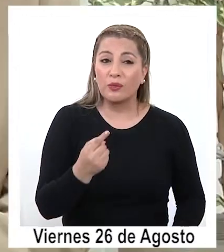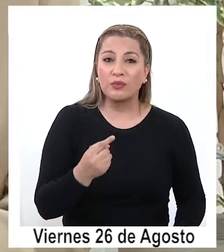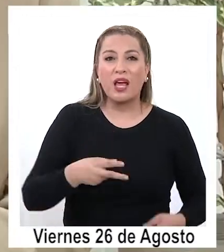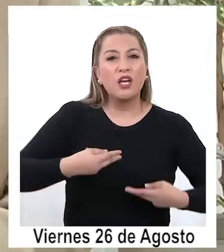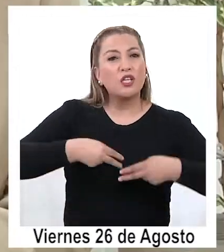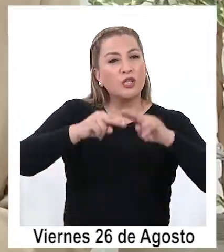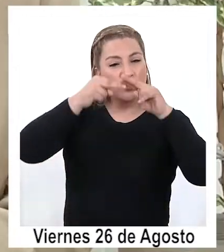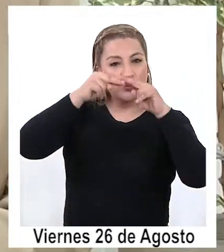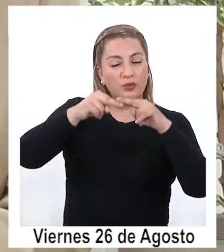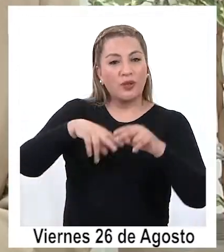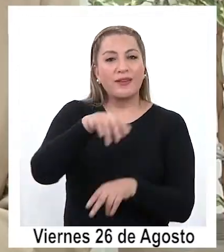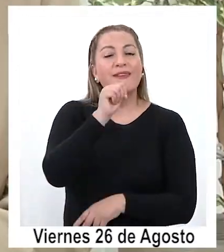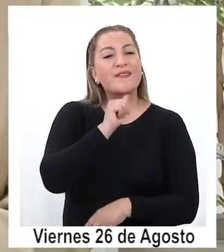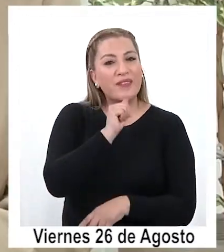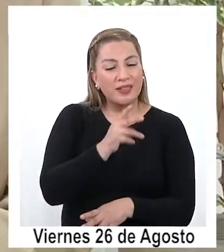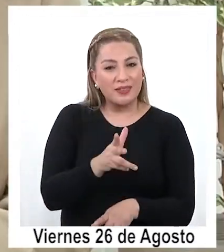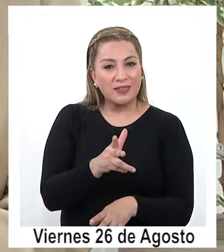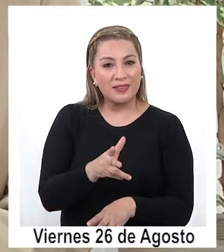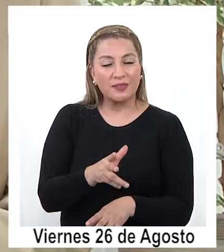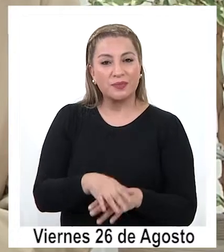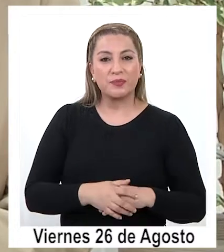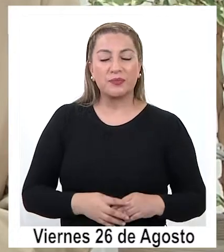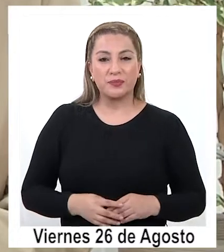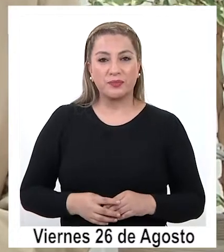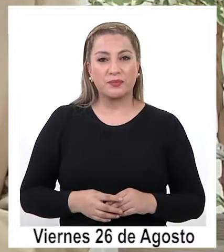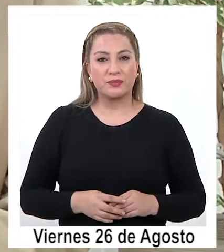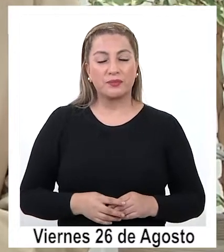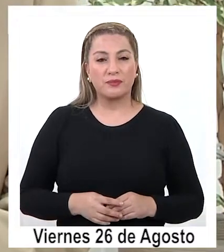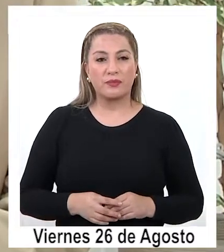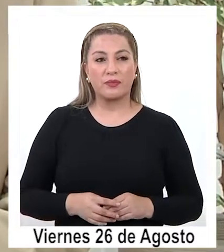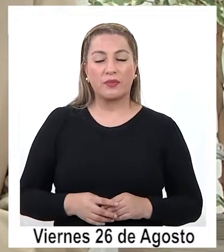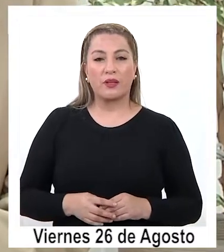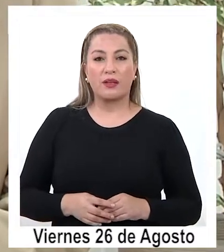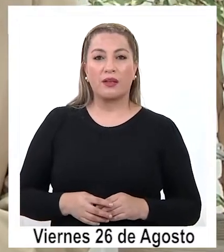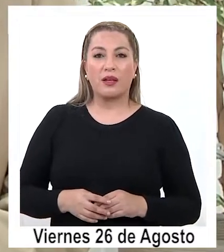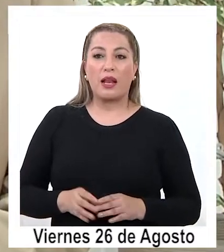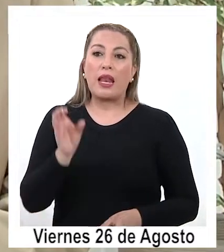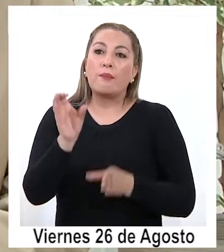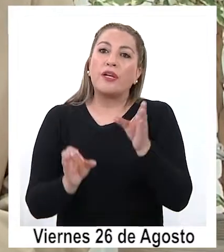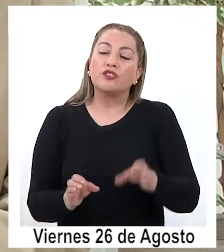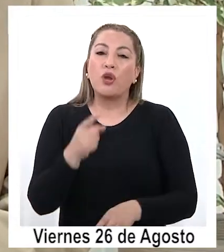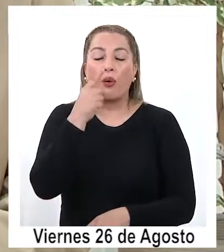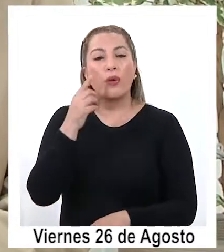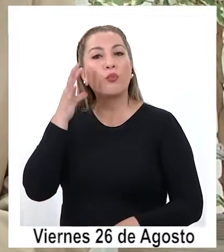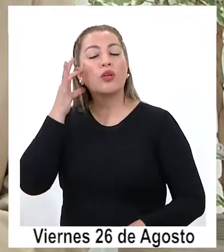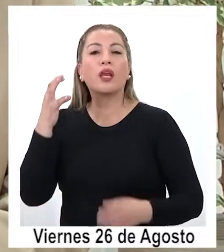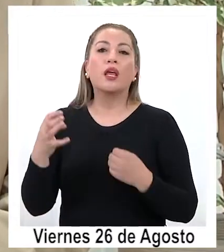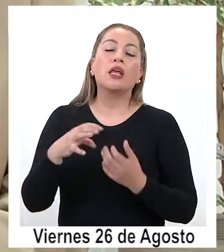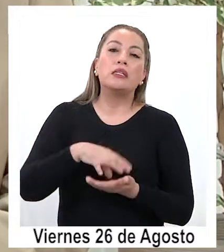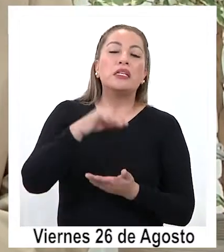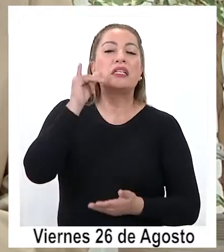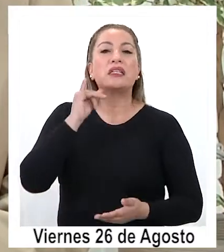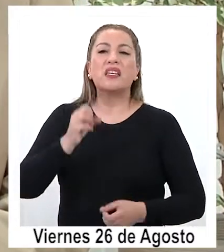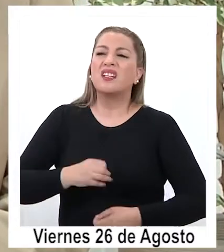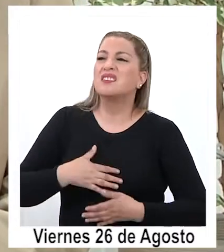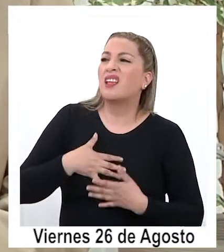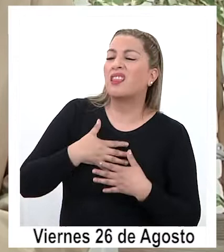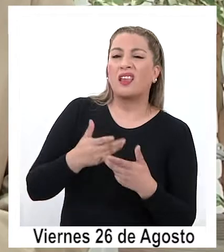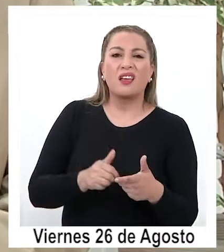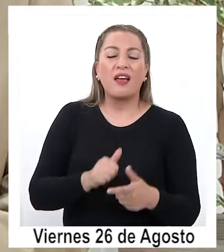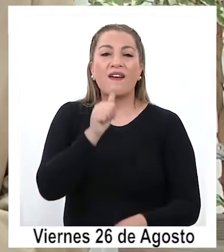infraestructura le decía yo, faltaba esa patita porque también es un sentimiento de los artistas sobre todo en nuestra ciudad, cierto de tener algún